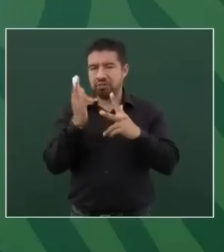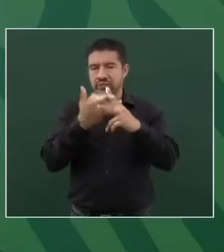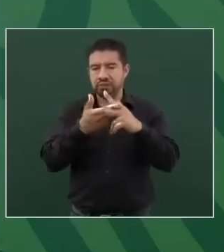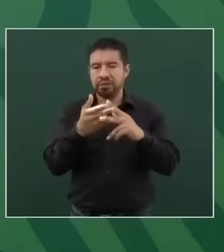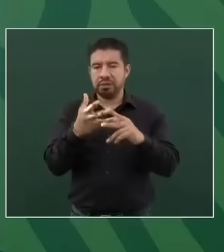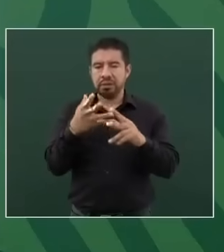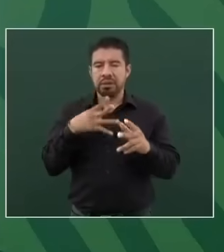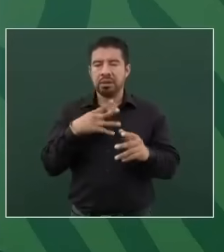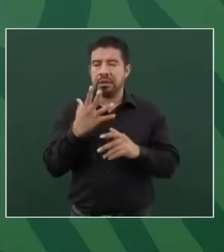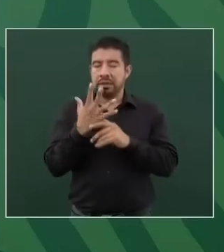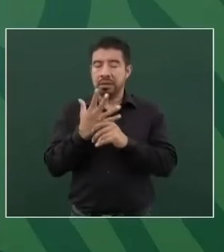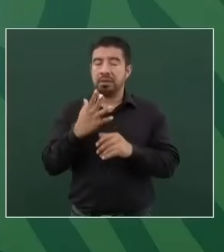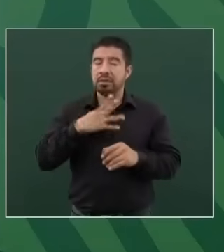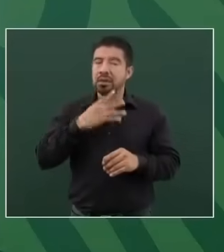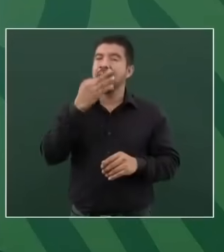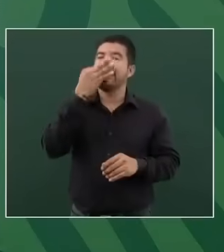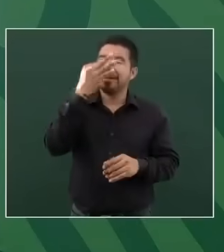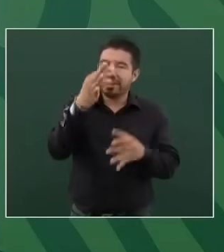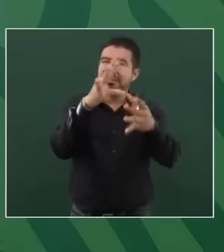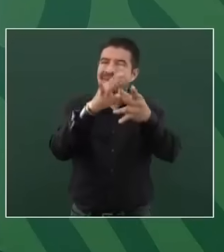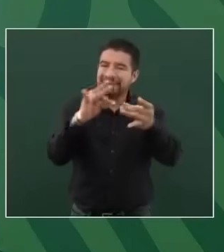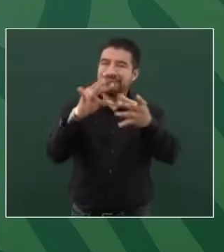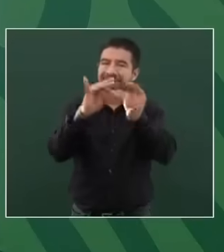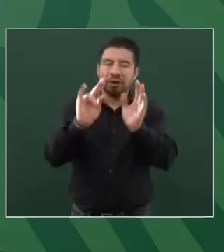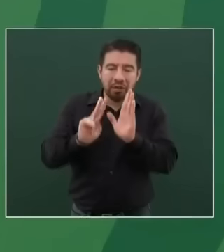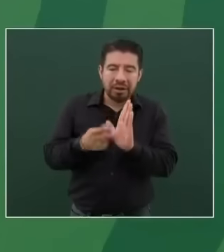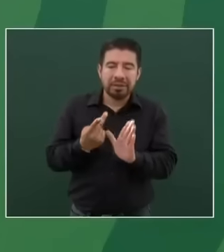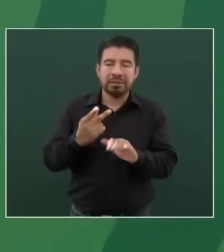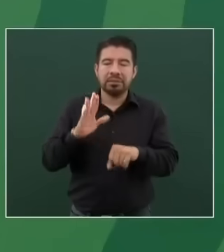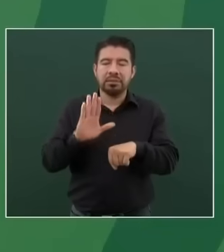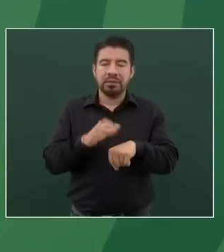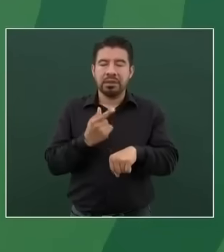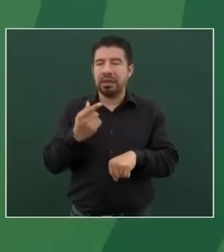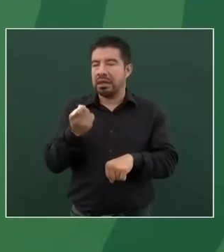subrayar porque hay este